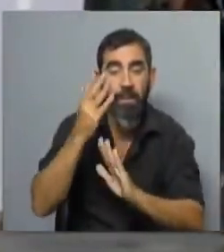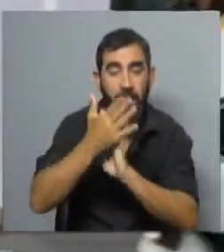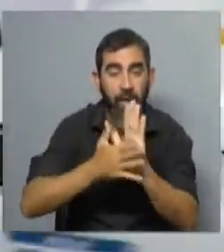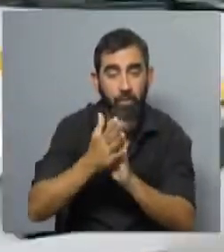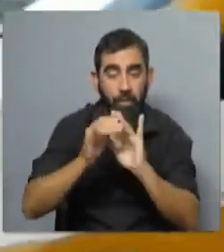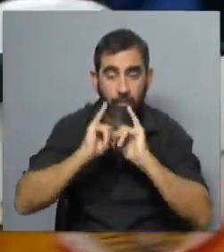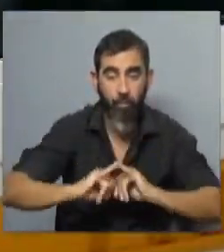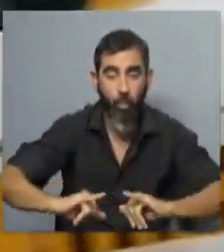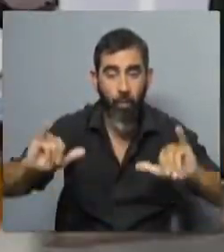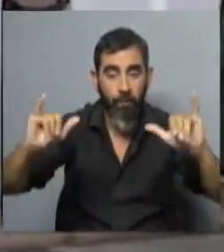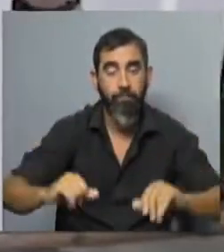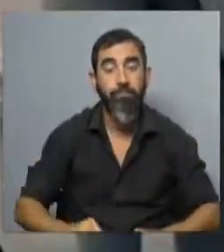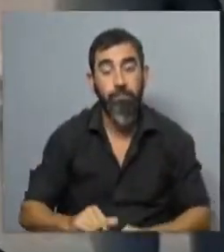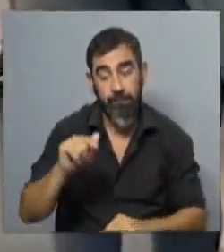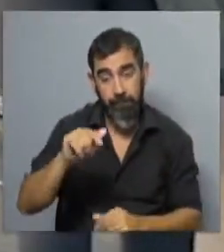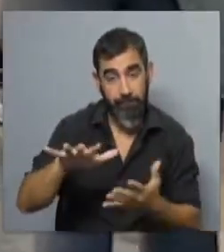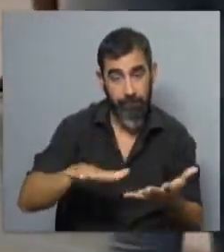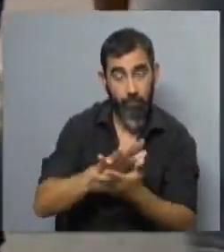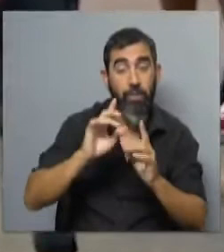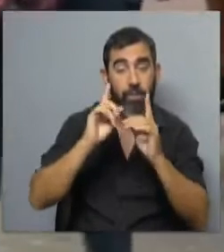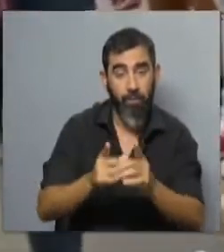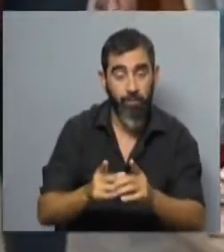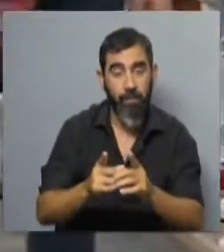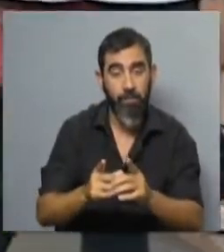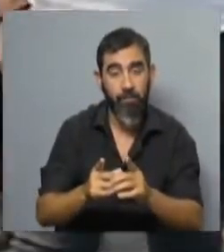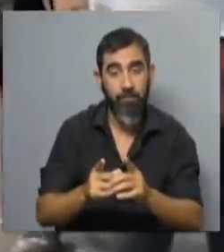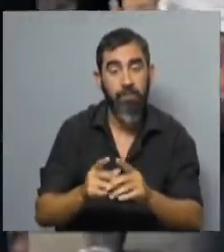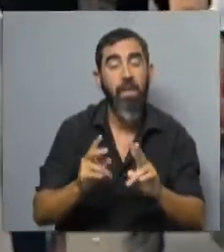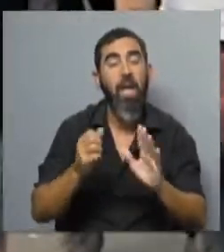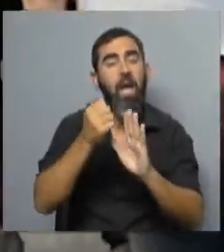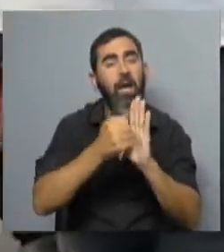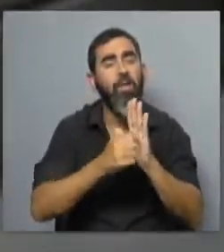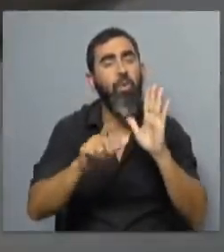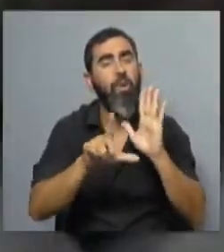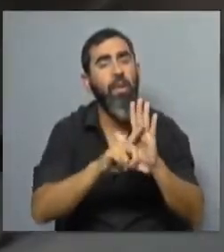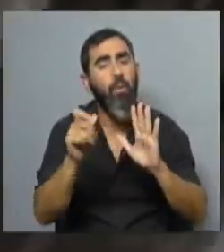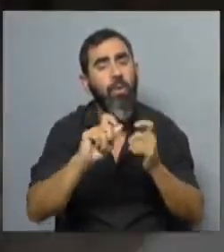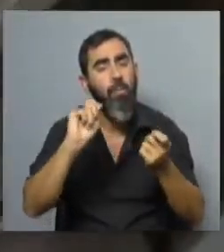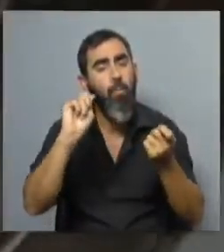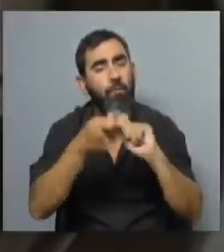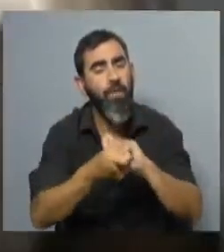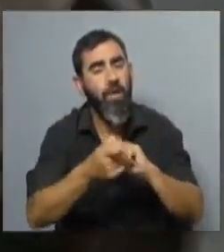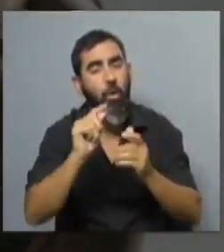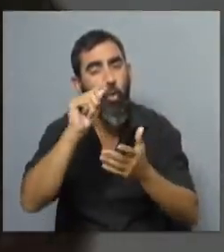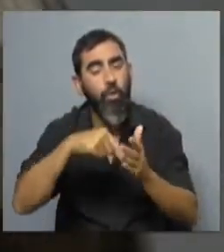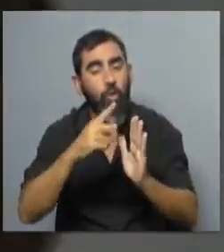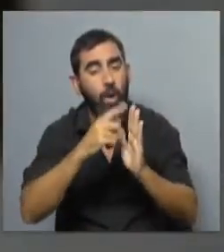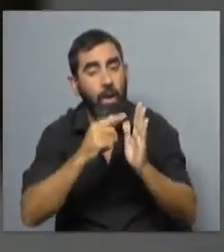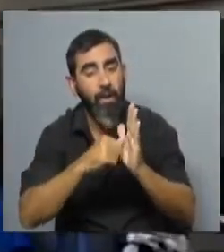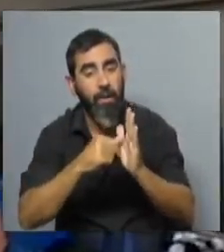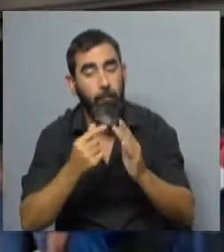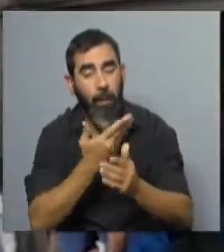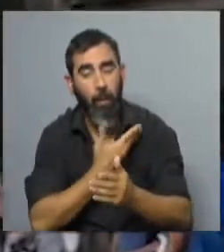que promueve la Federación. En este contexto también se pondrá énfasis en los artículos de la LUC que modificaron los contratos de alquiler a favor